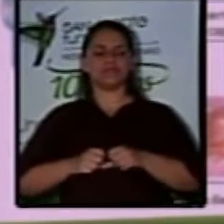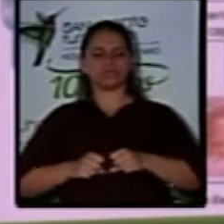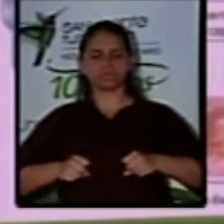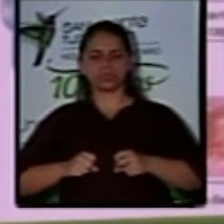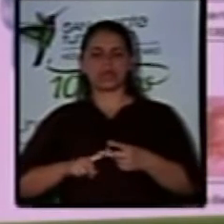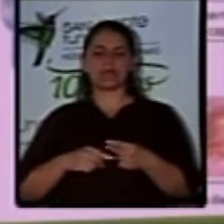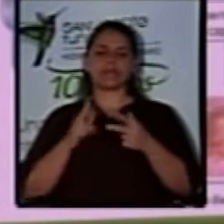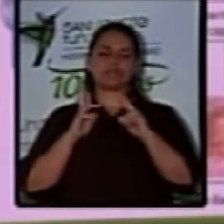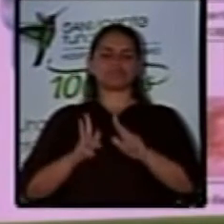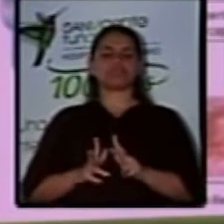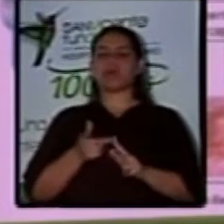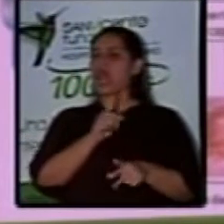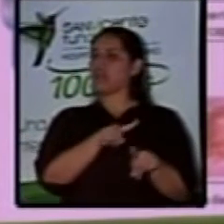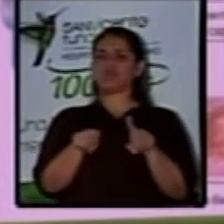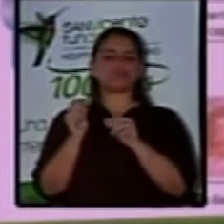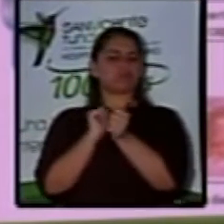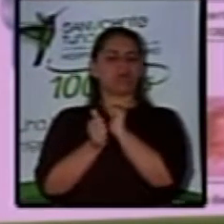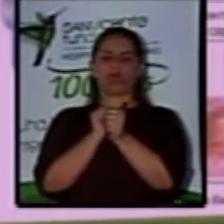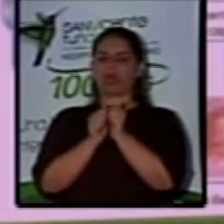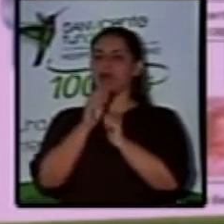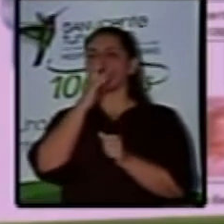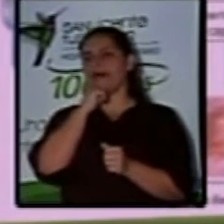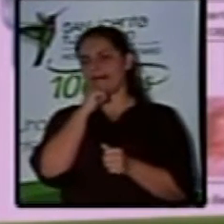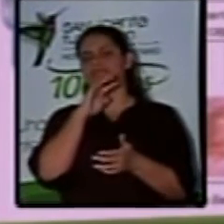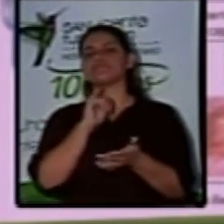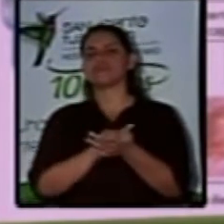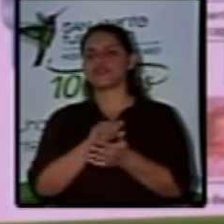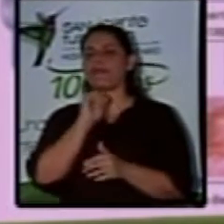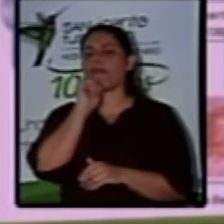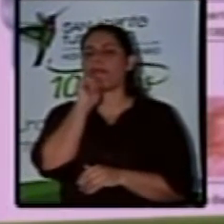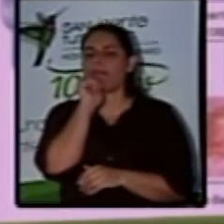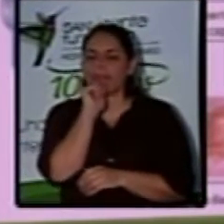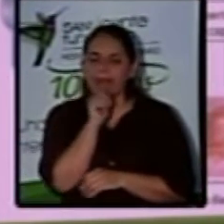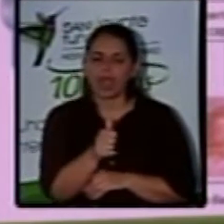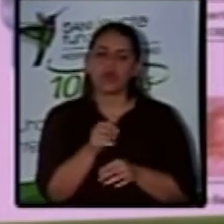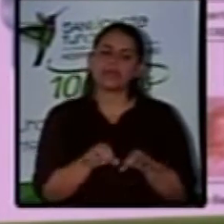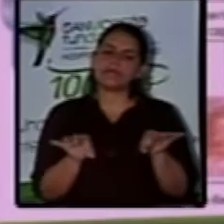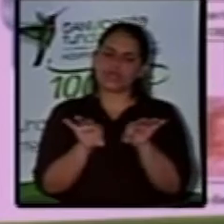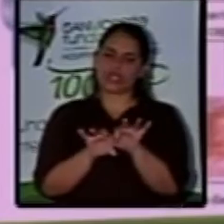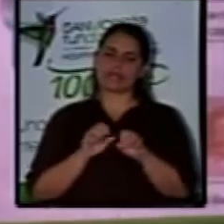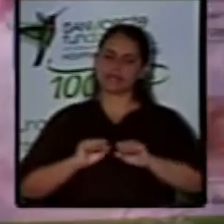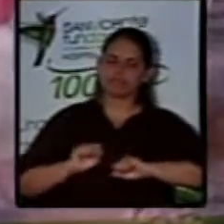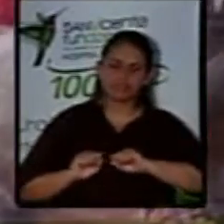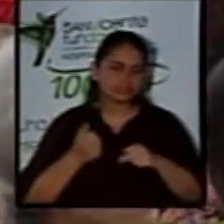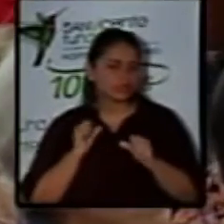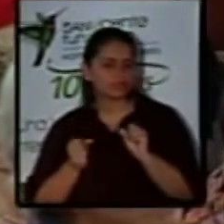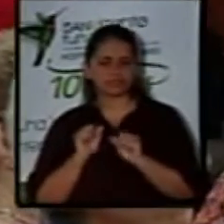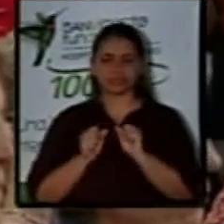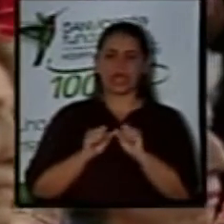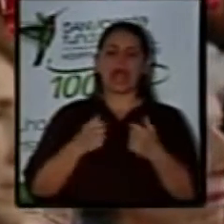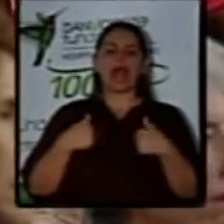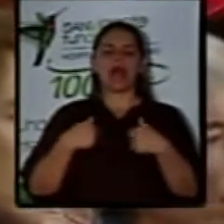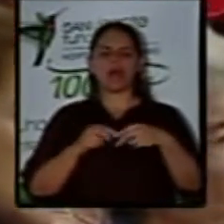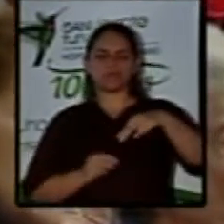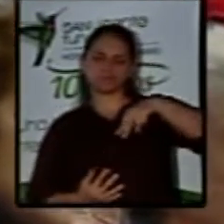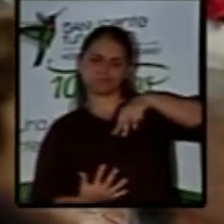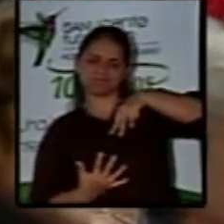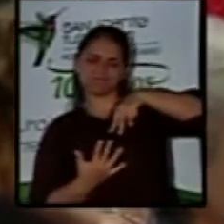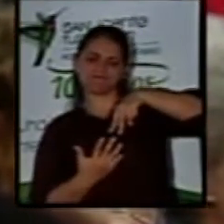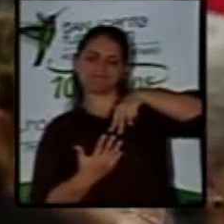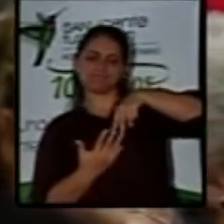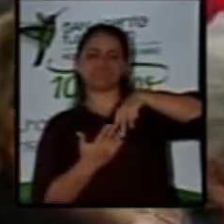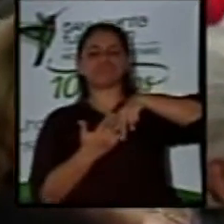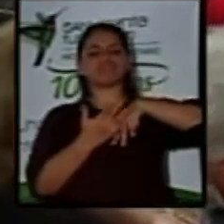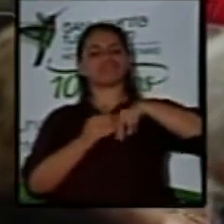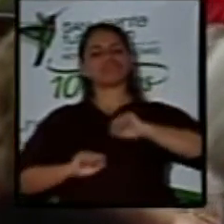la bipedestación prolongada, que pueden empeorar el caso. Esto va a llevar a un aumento de la presión venosa. Al dañarse estas válvulas venosas, no